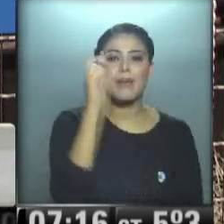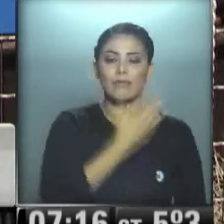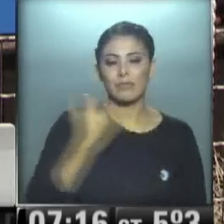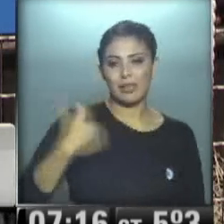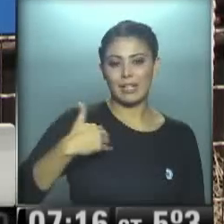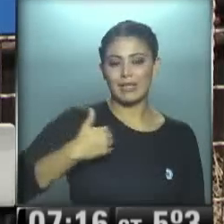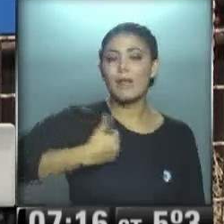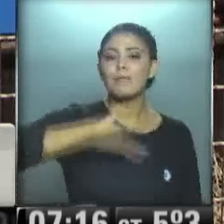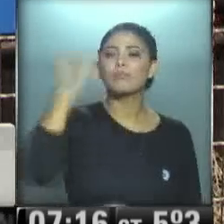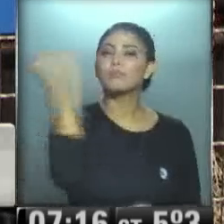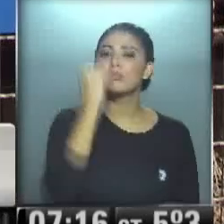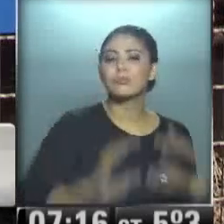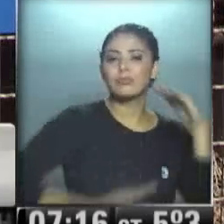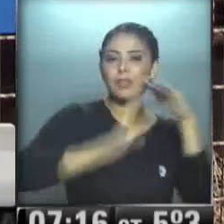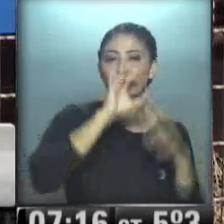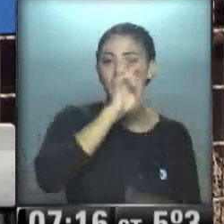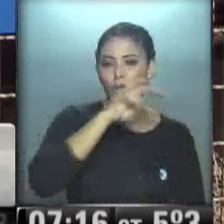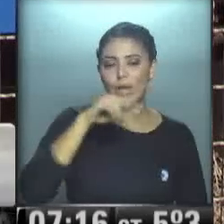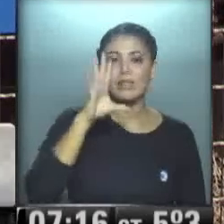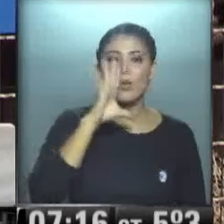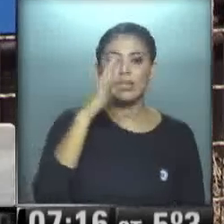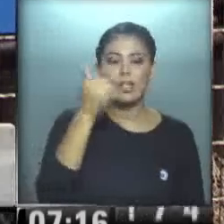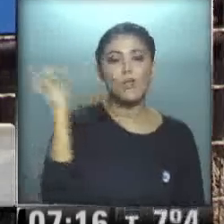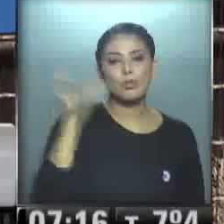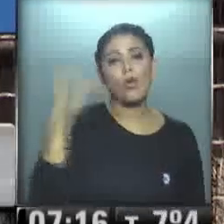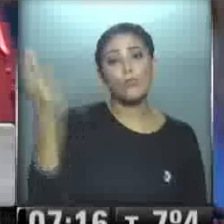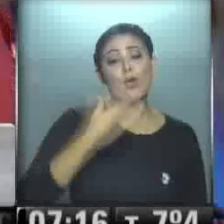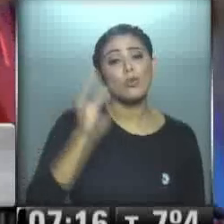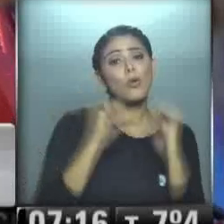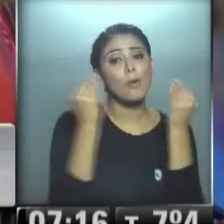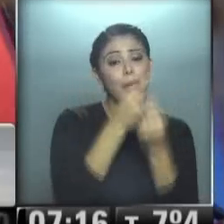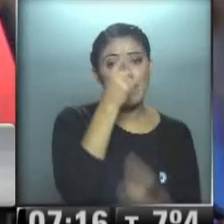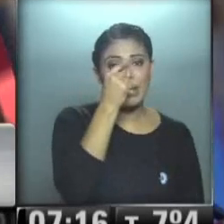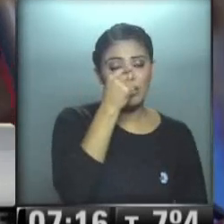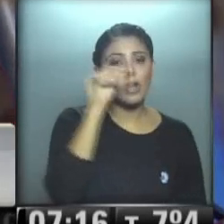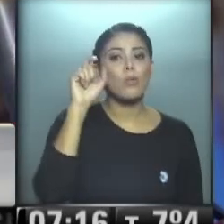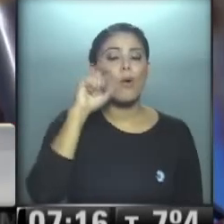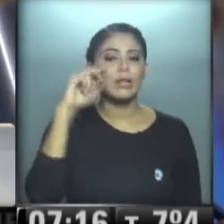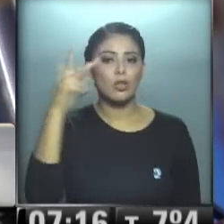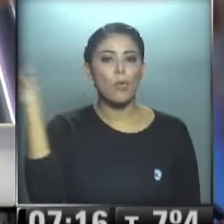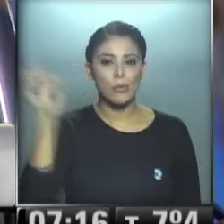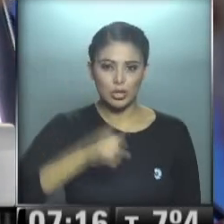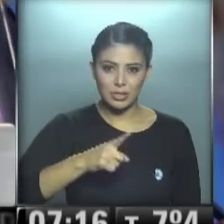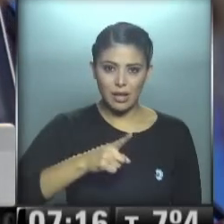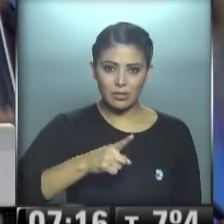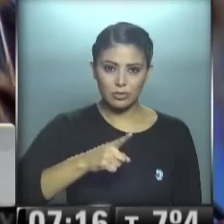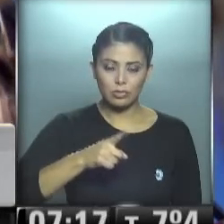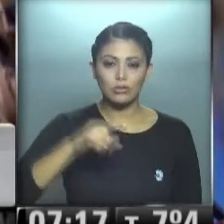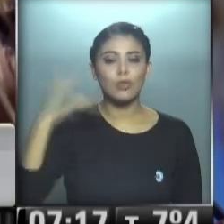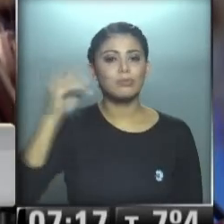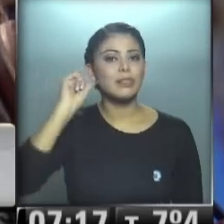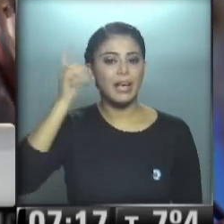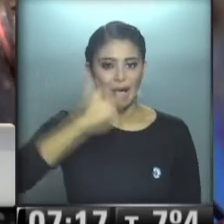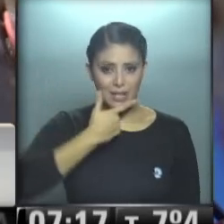el principal operador de la provincia neuquina, con el 56% de la producción total de petróleo y el 42% de la de